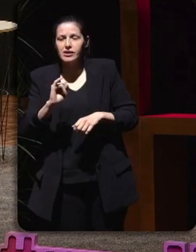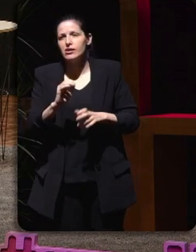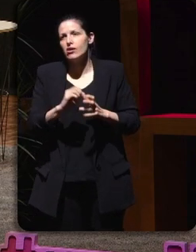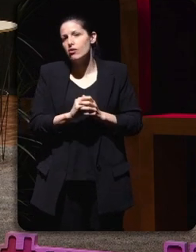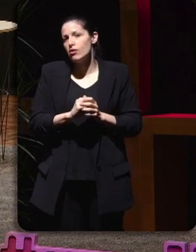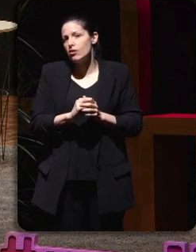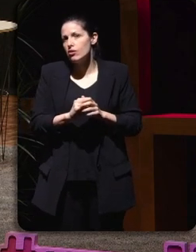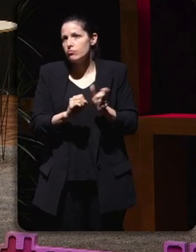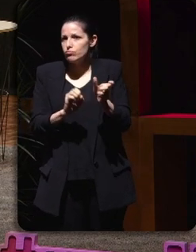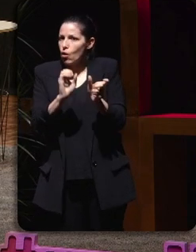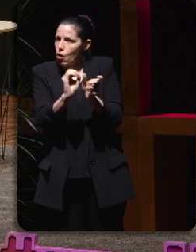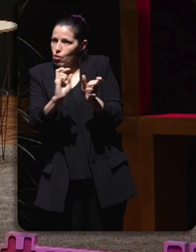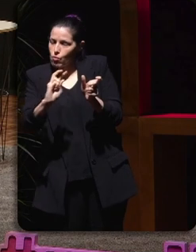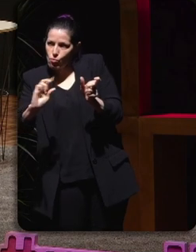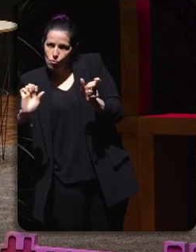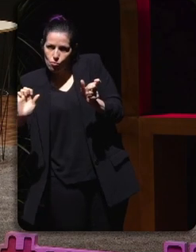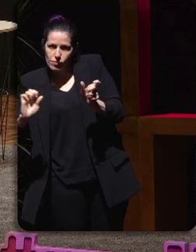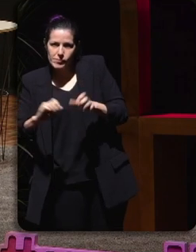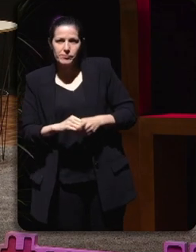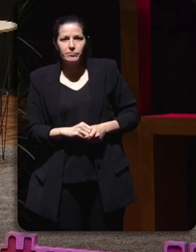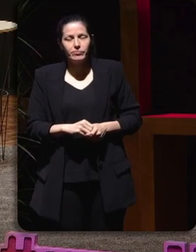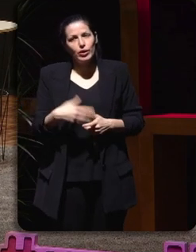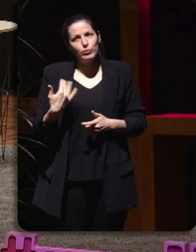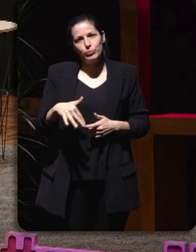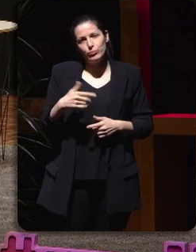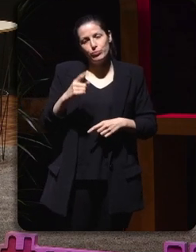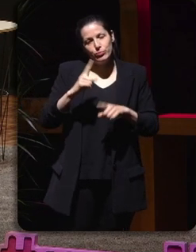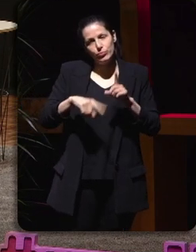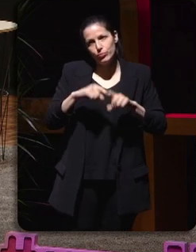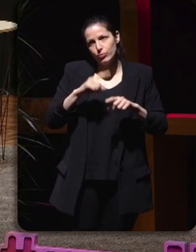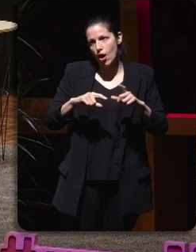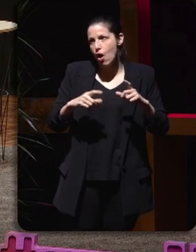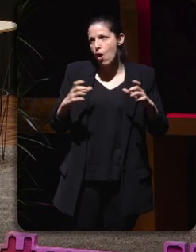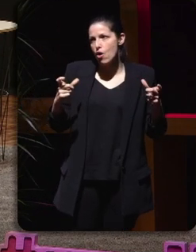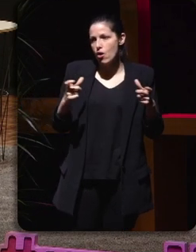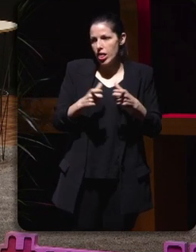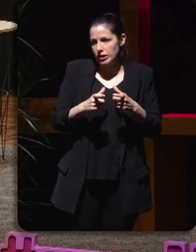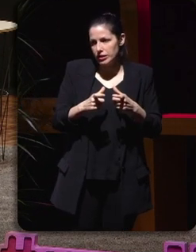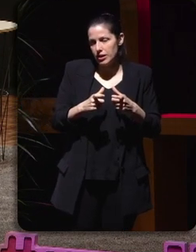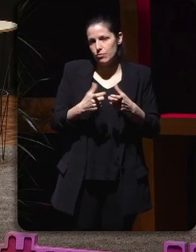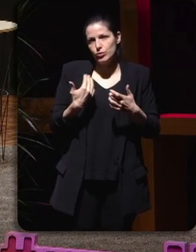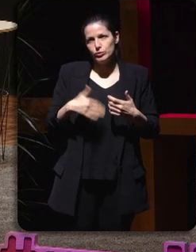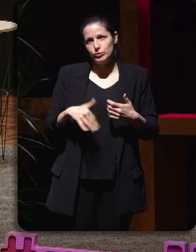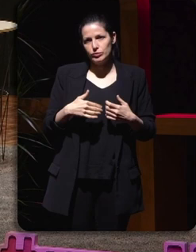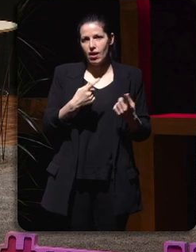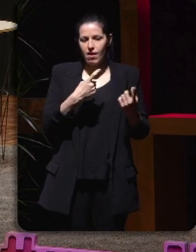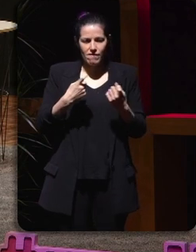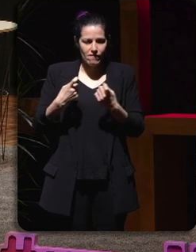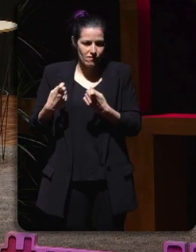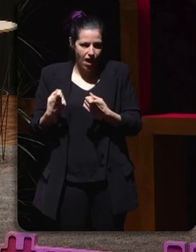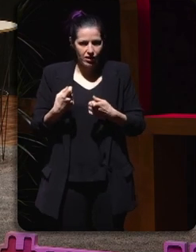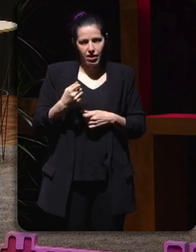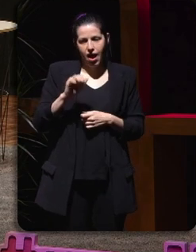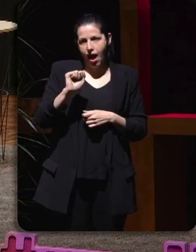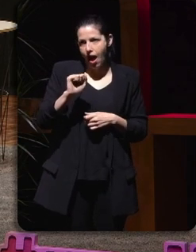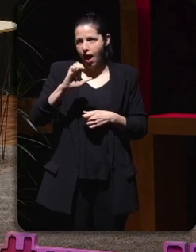tenemos y nos queda la u como lleguen muchos colectivos Nos quedamos sin vocales y tenemos